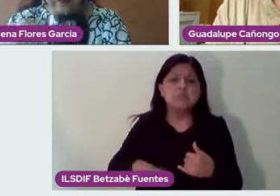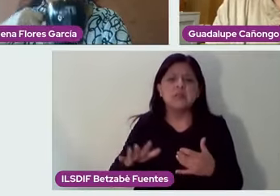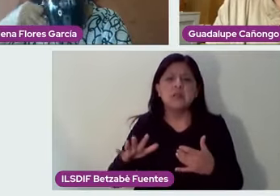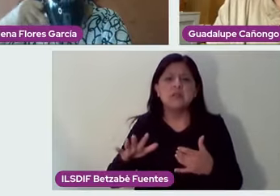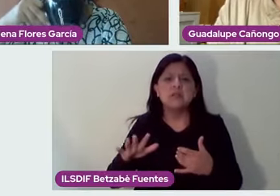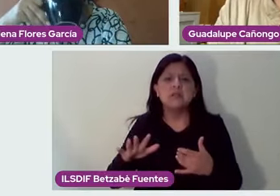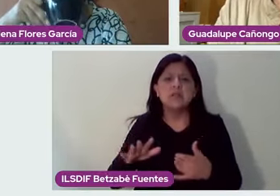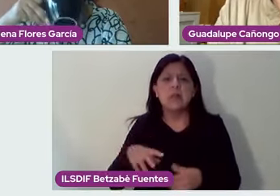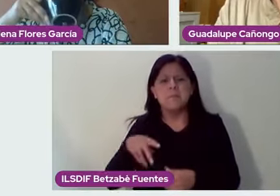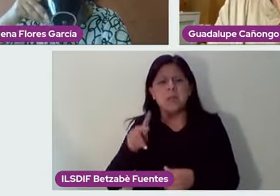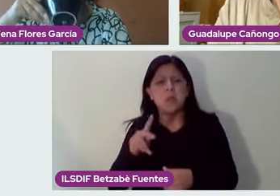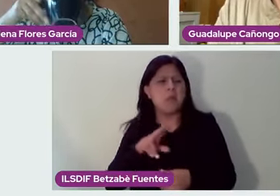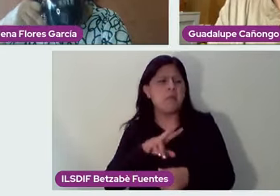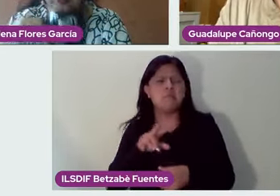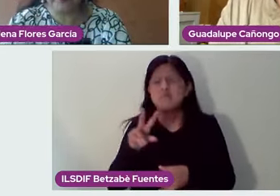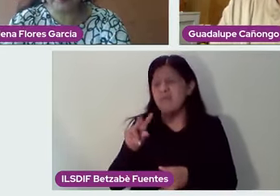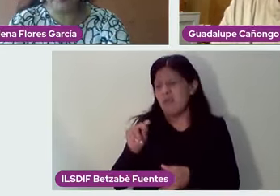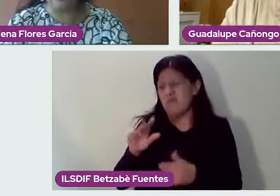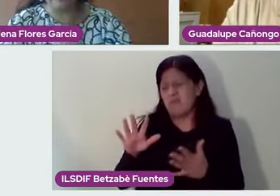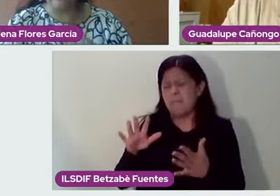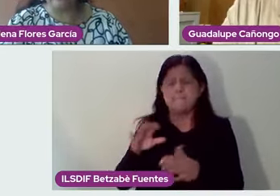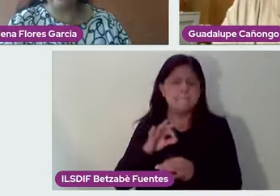ay, no, eso es como